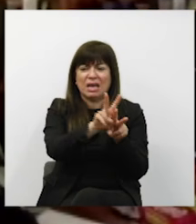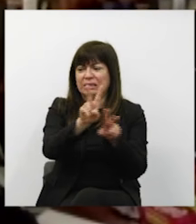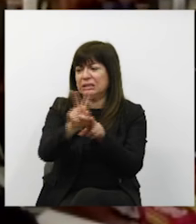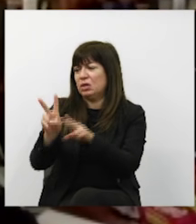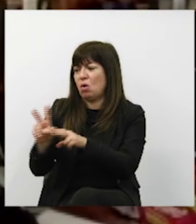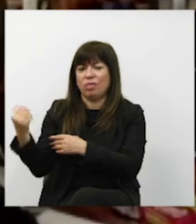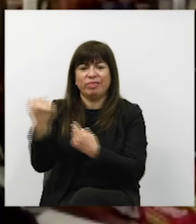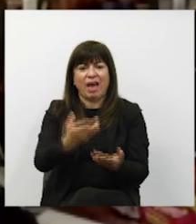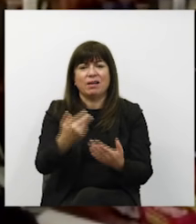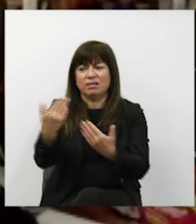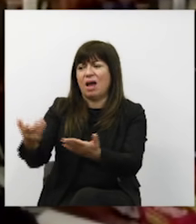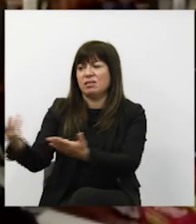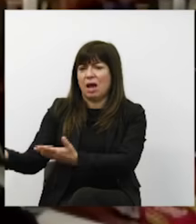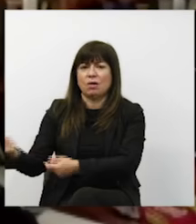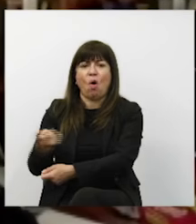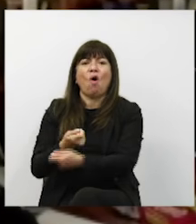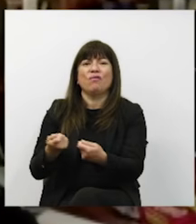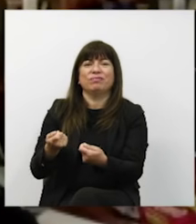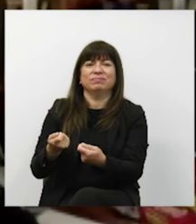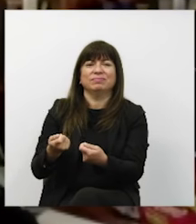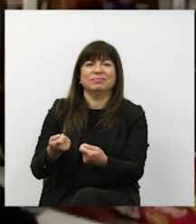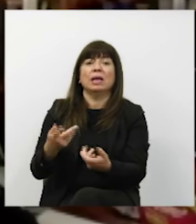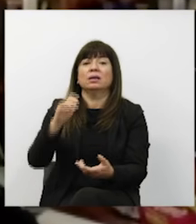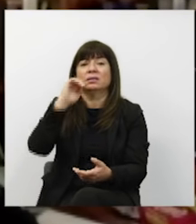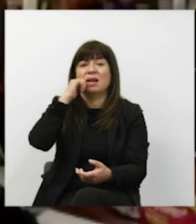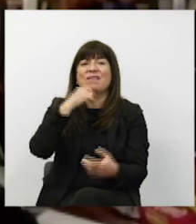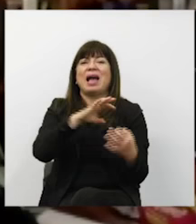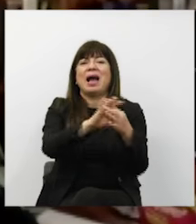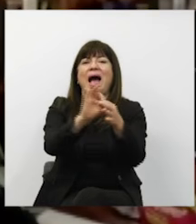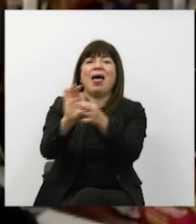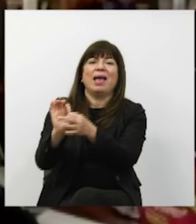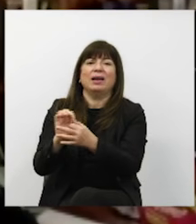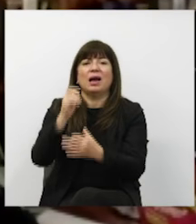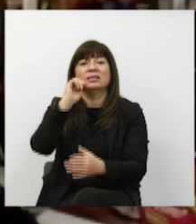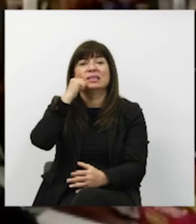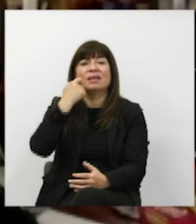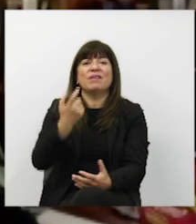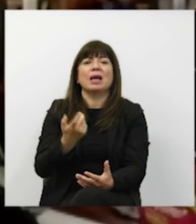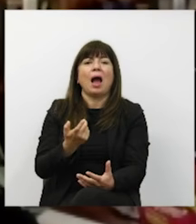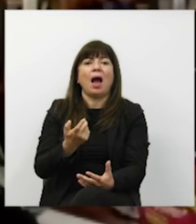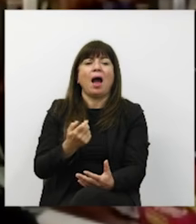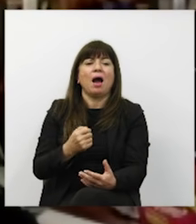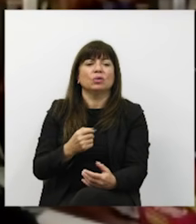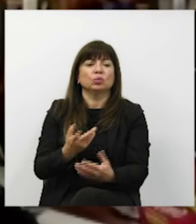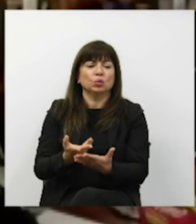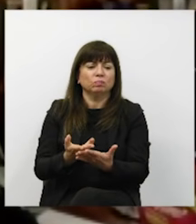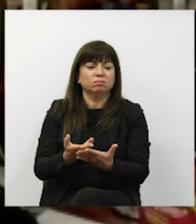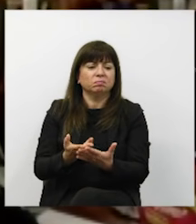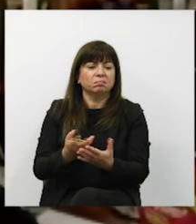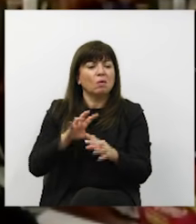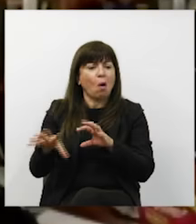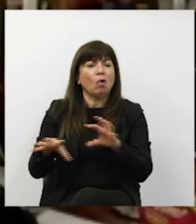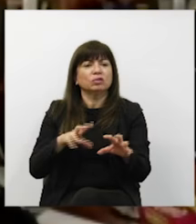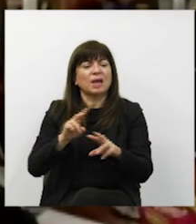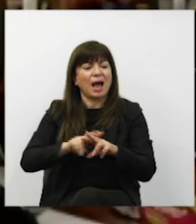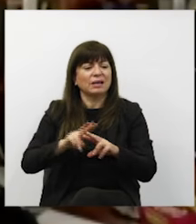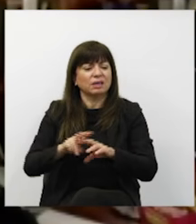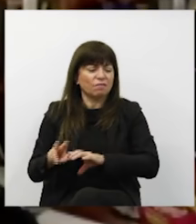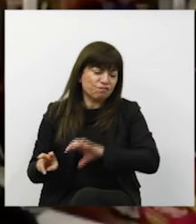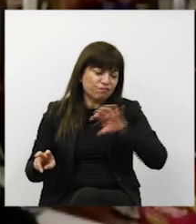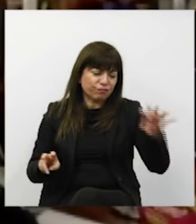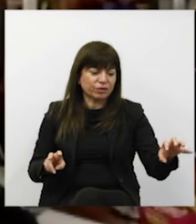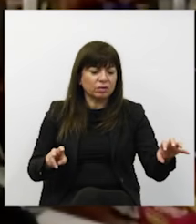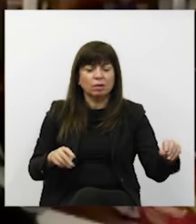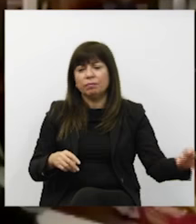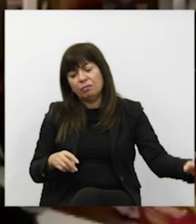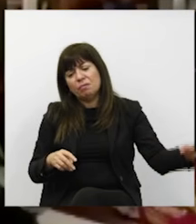pasarles el producto. Las cadenas funcionan en que tú pasas el producto semi-terminado al vecino del lado y te lo pasas de vuelta y se lo